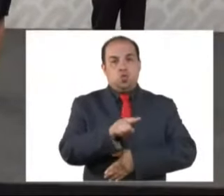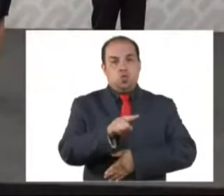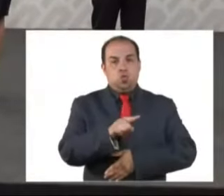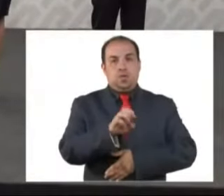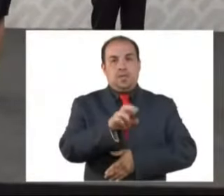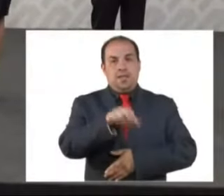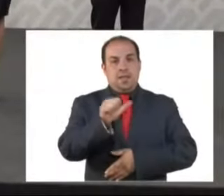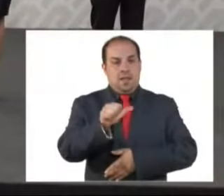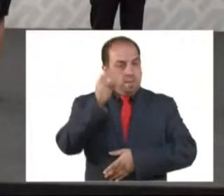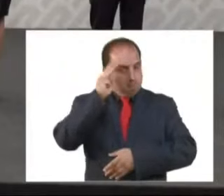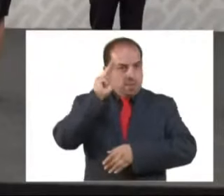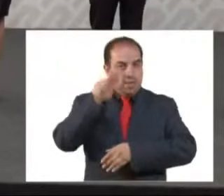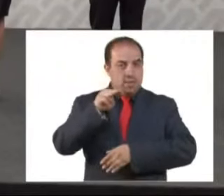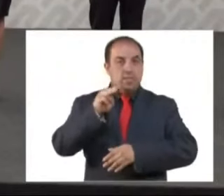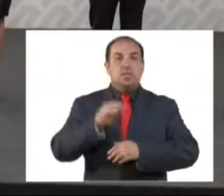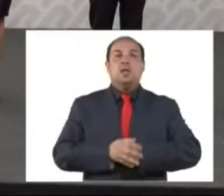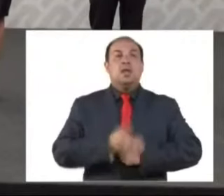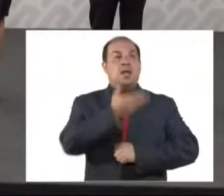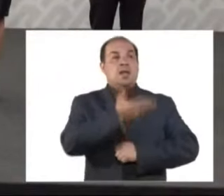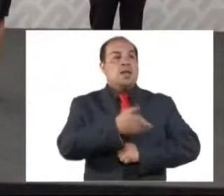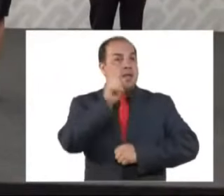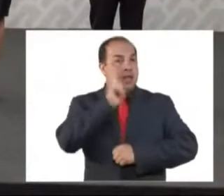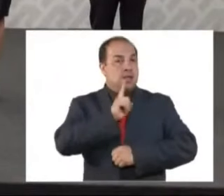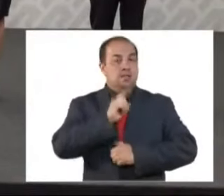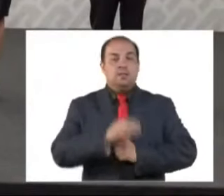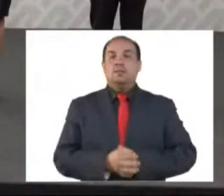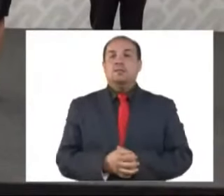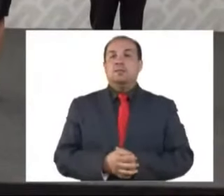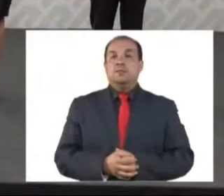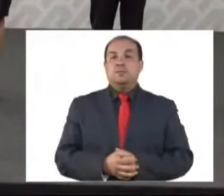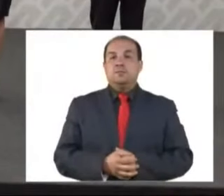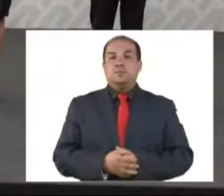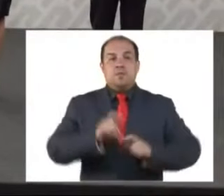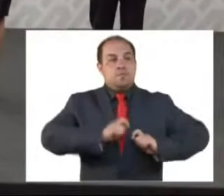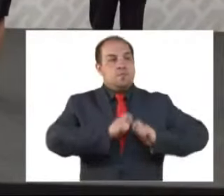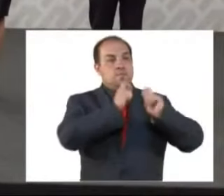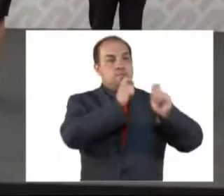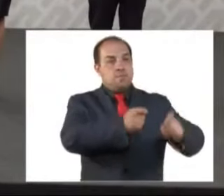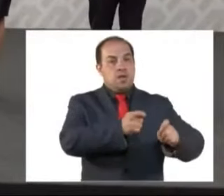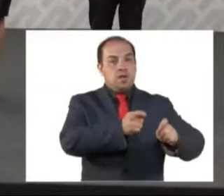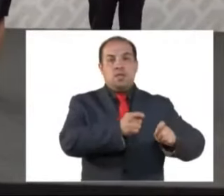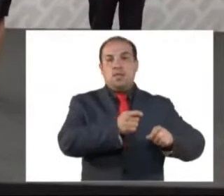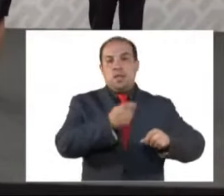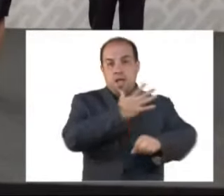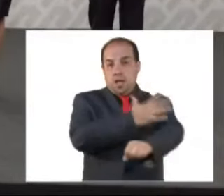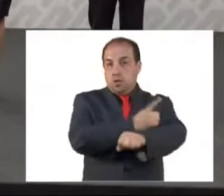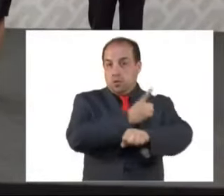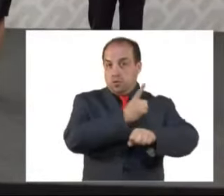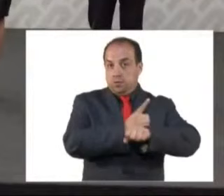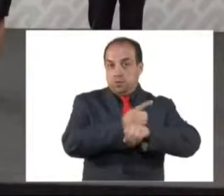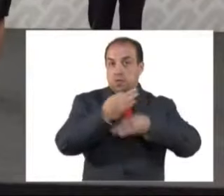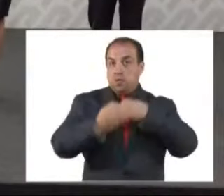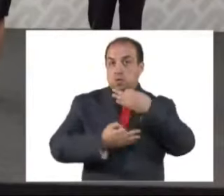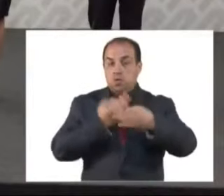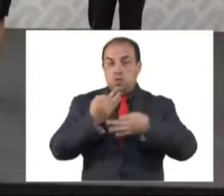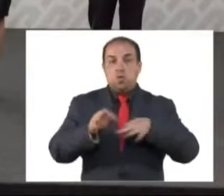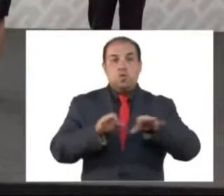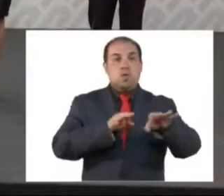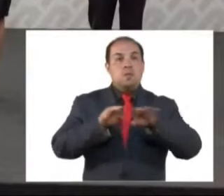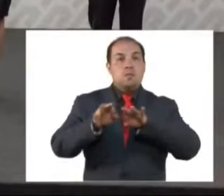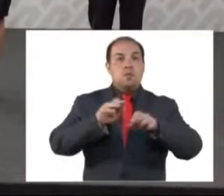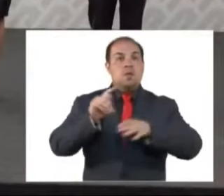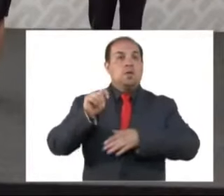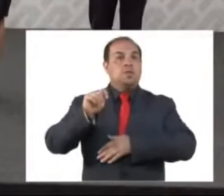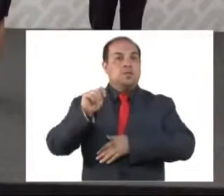Elena González ella estará a cargo de coordinar todas las tareas técnicas